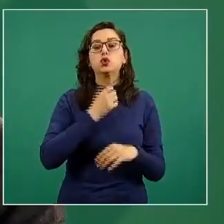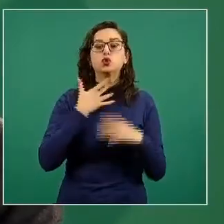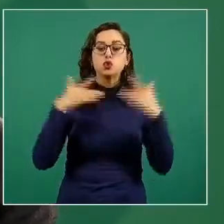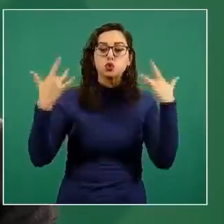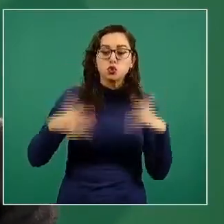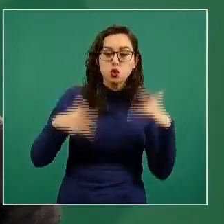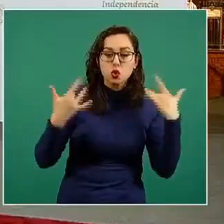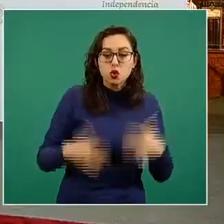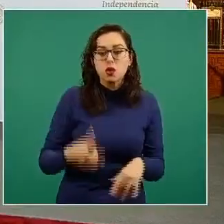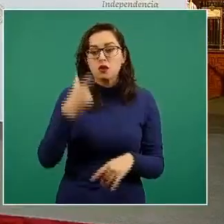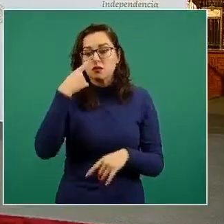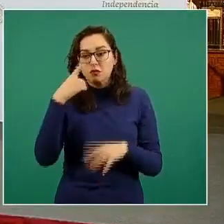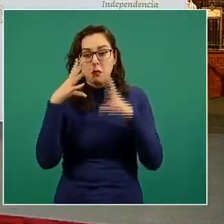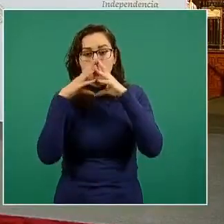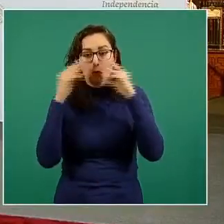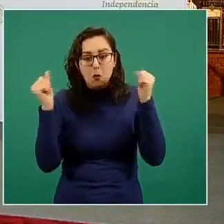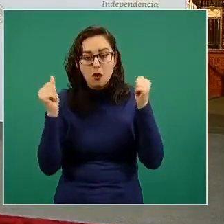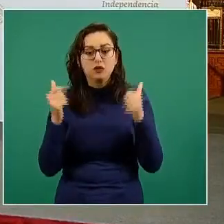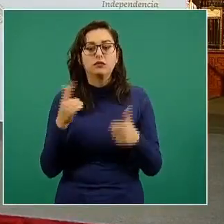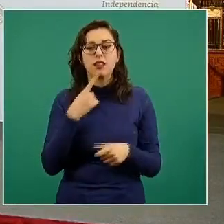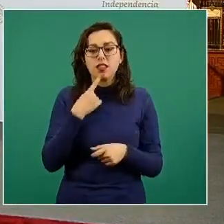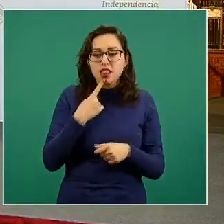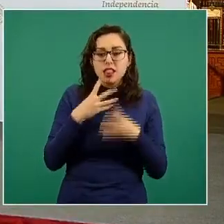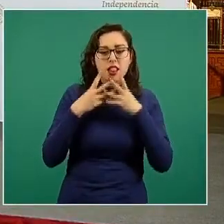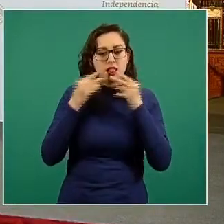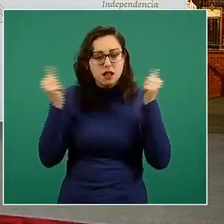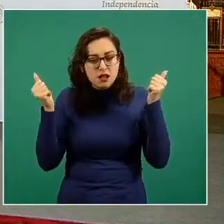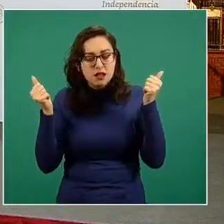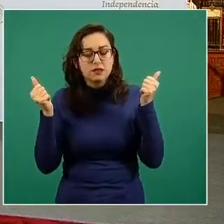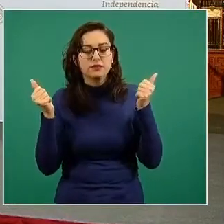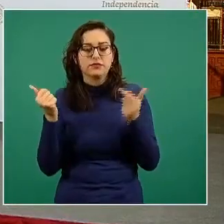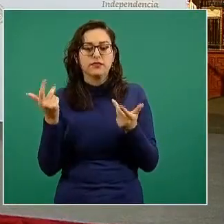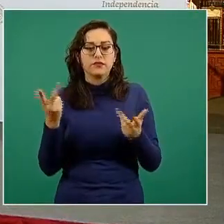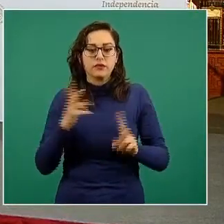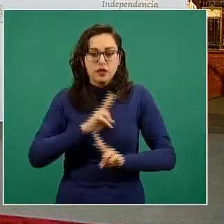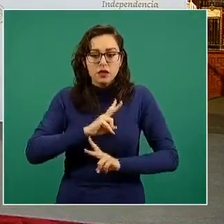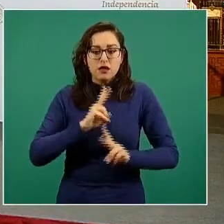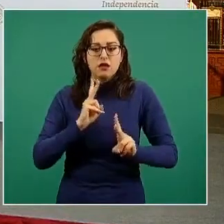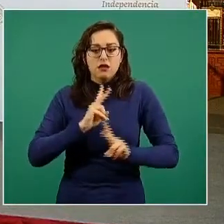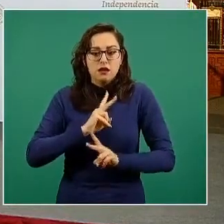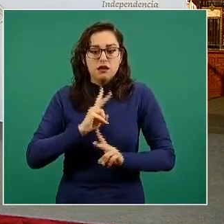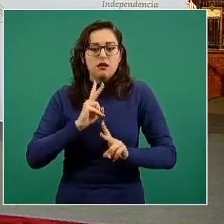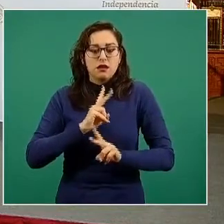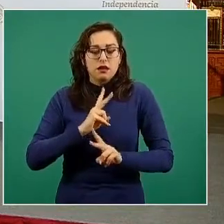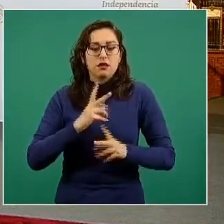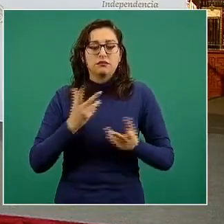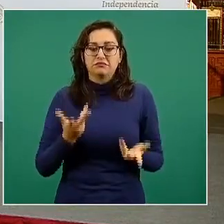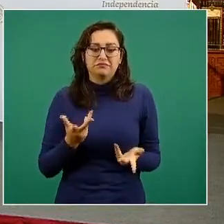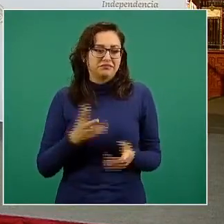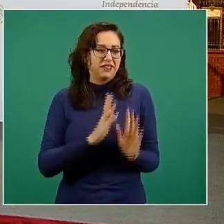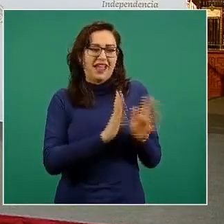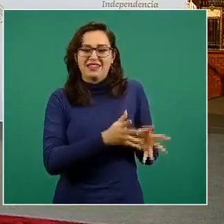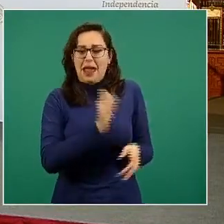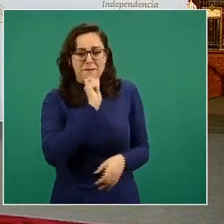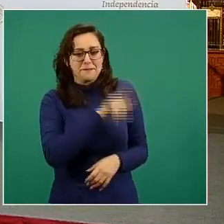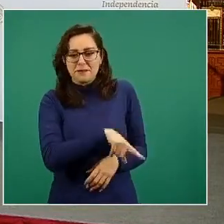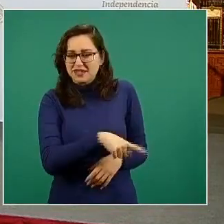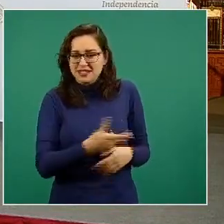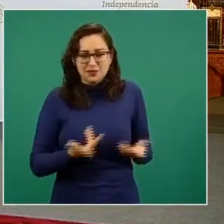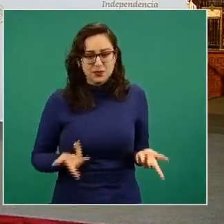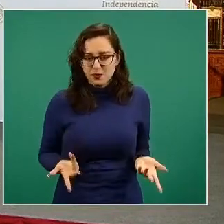garganta, pérdida del olfato, pérdida del gusto, dificultad respiratoria, se debe considerar y